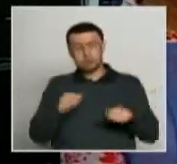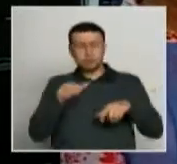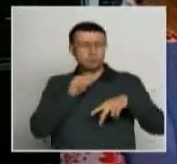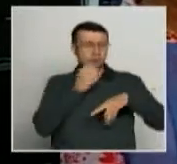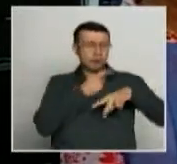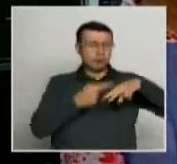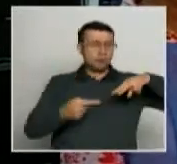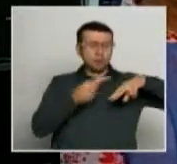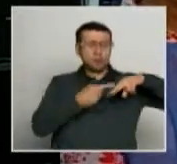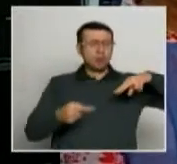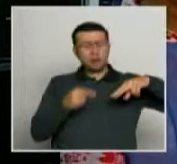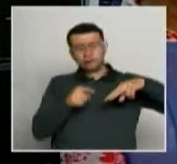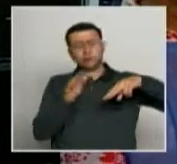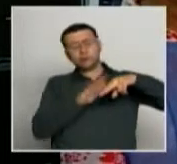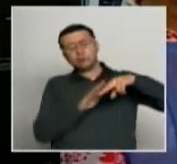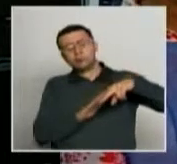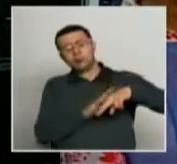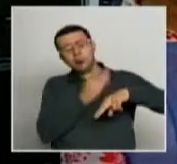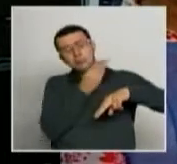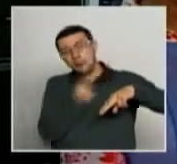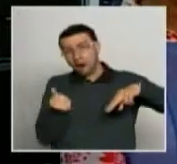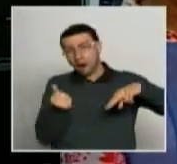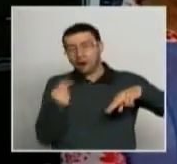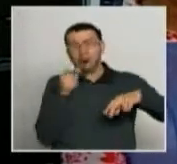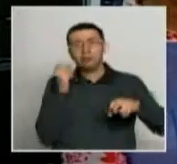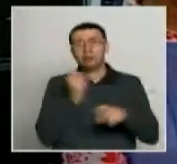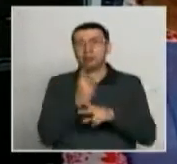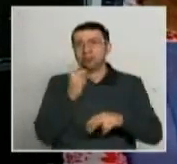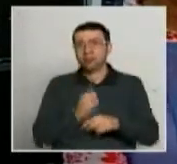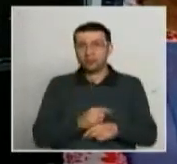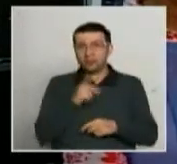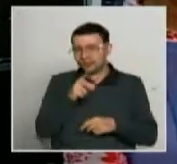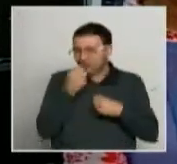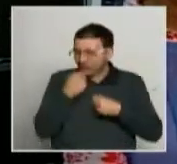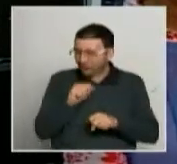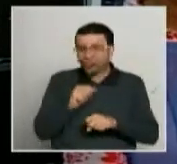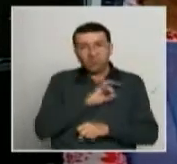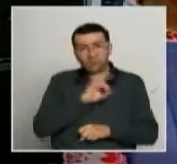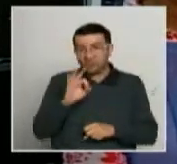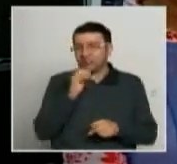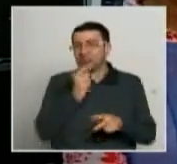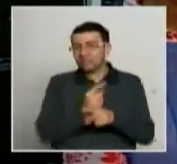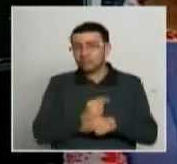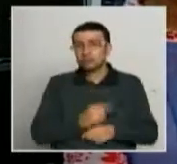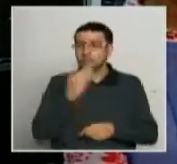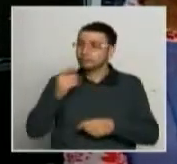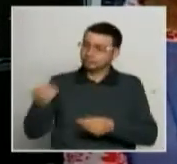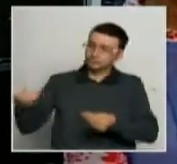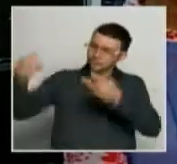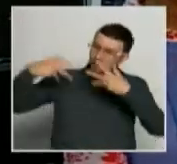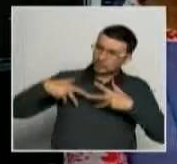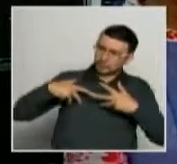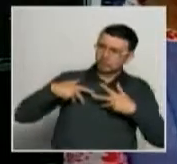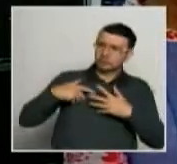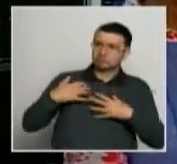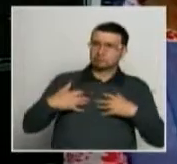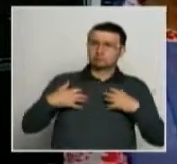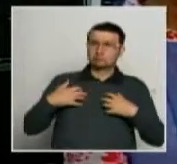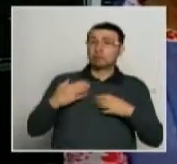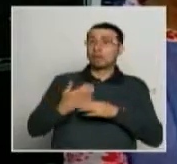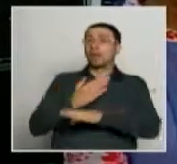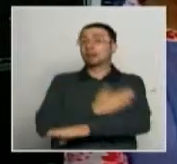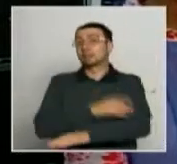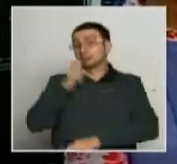riesgo para la paciente. Traten de nunca hacerse tratamientos que a ustedes les ofrezcan sin un método